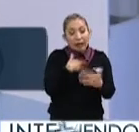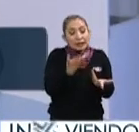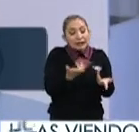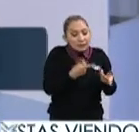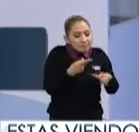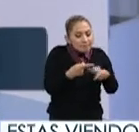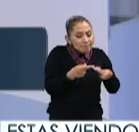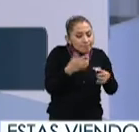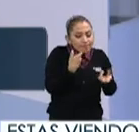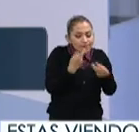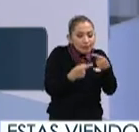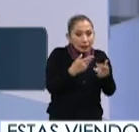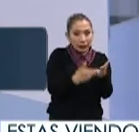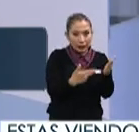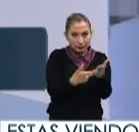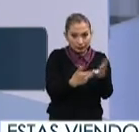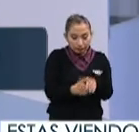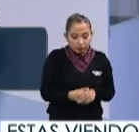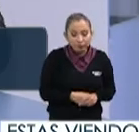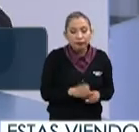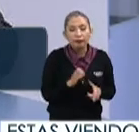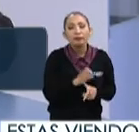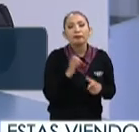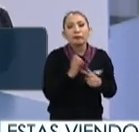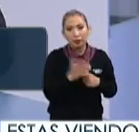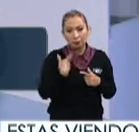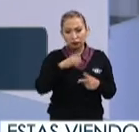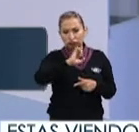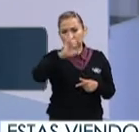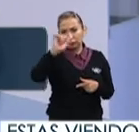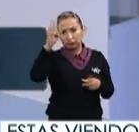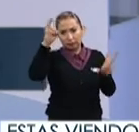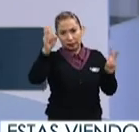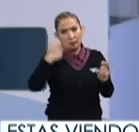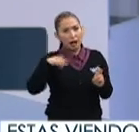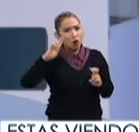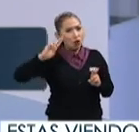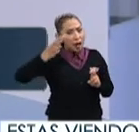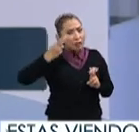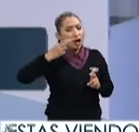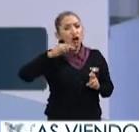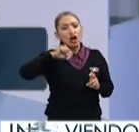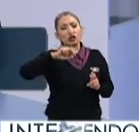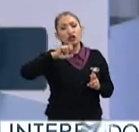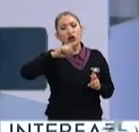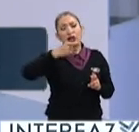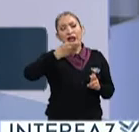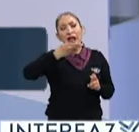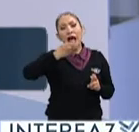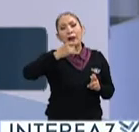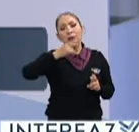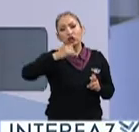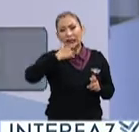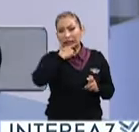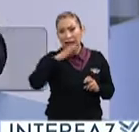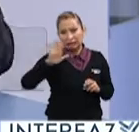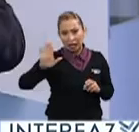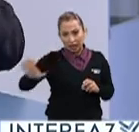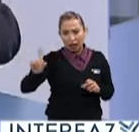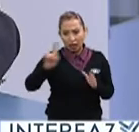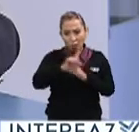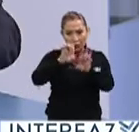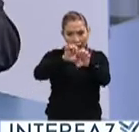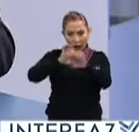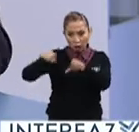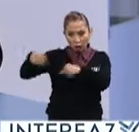se desarrolló un taller, ¿no? Entonces con especialistas, en este caso de la Universidad de Northampton del Reino Unido, un